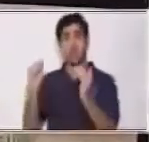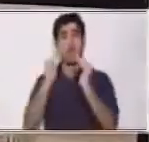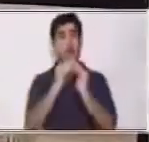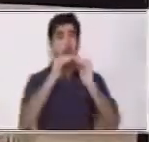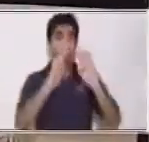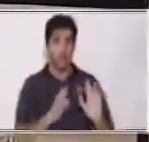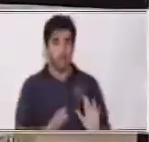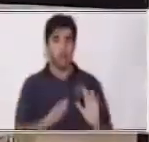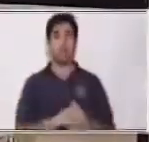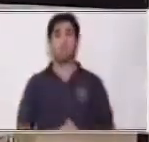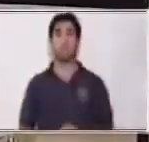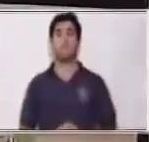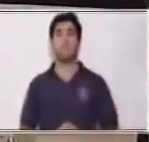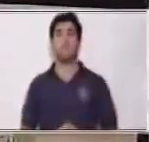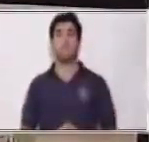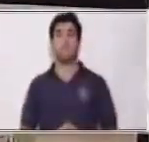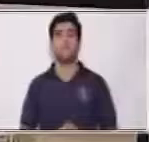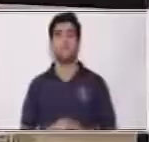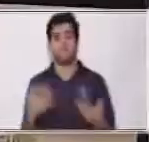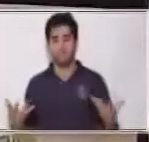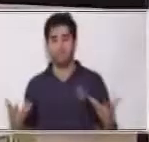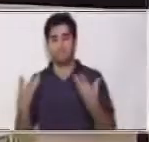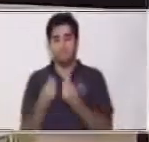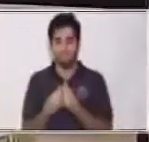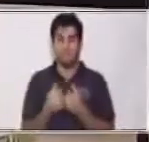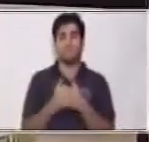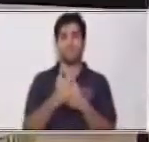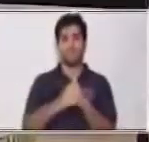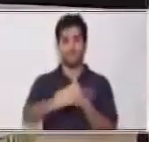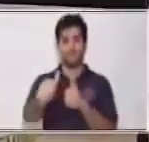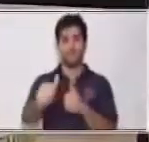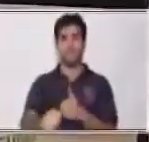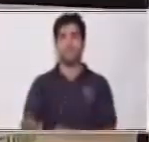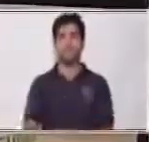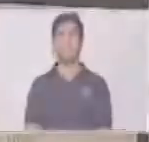antibacterial. Quédate en casa, que juntos saldremos adelante.